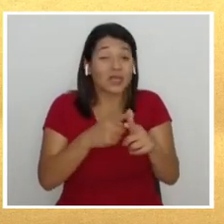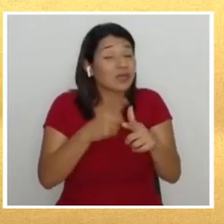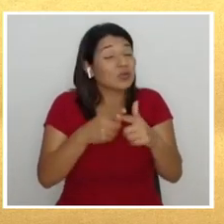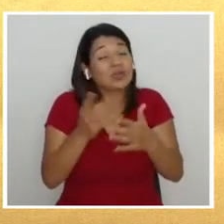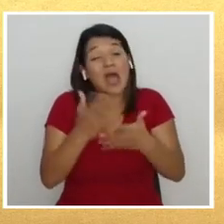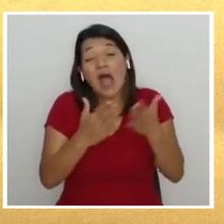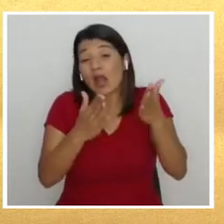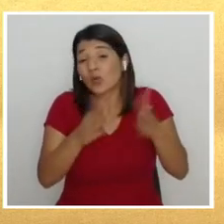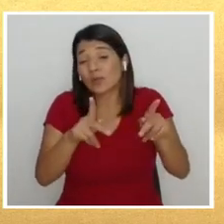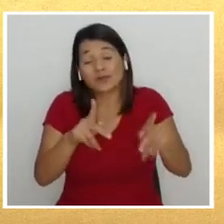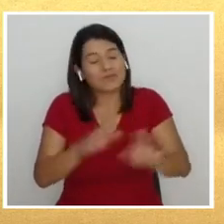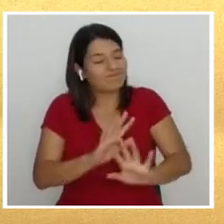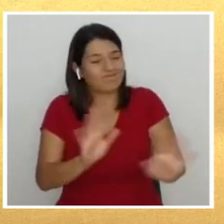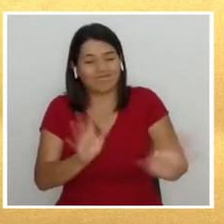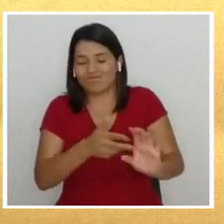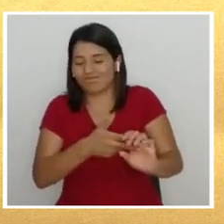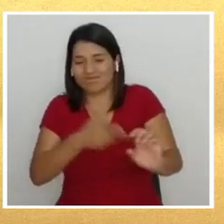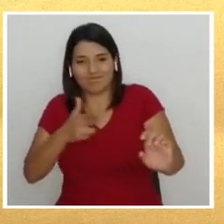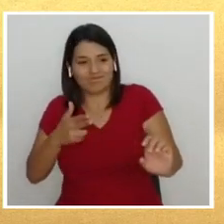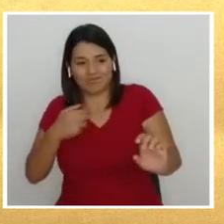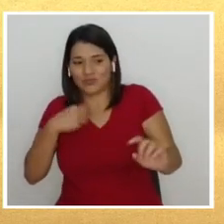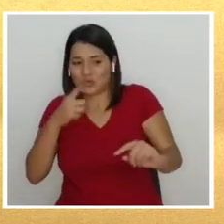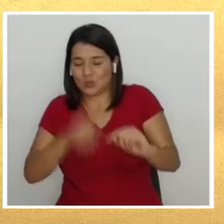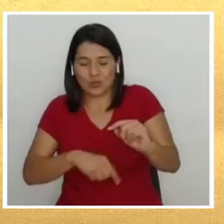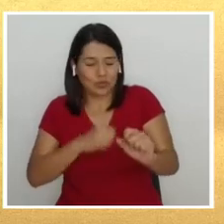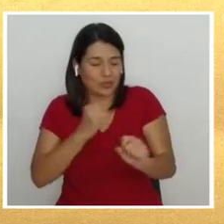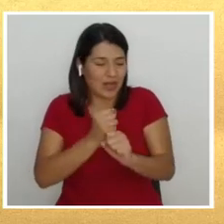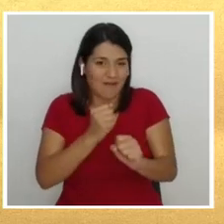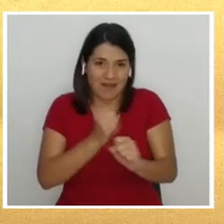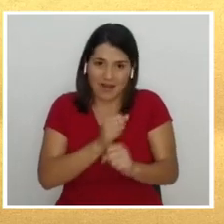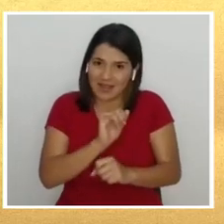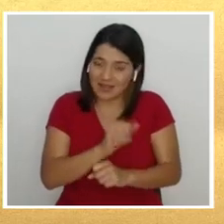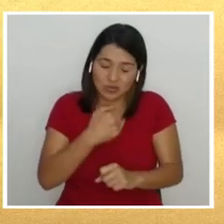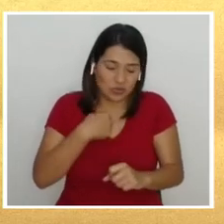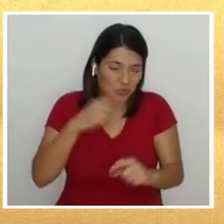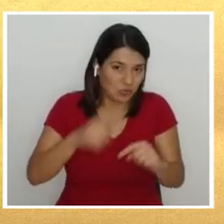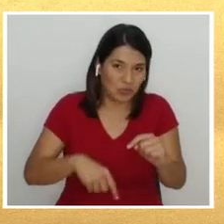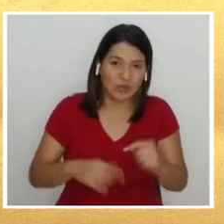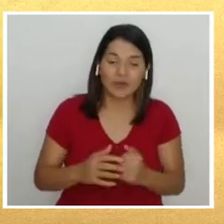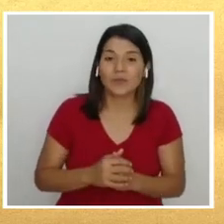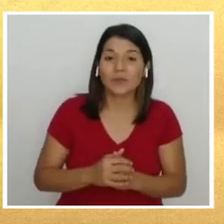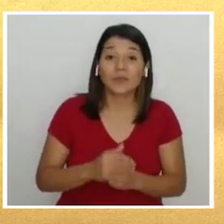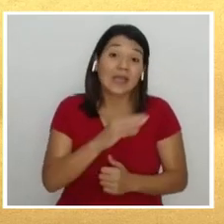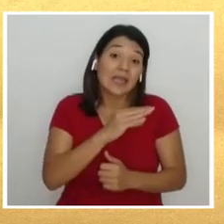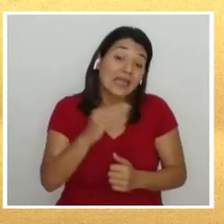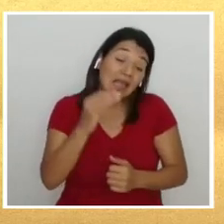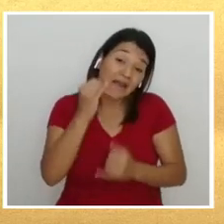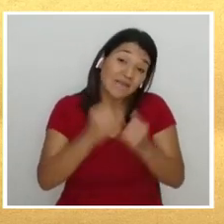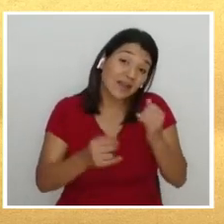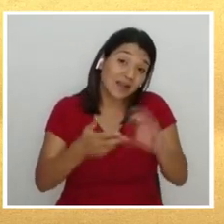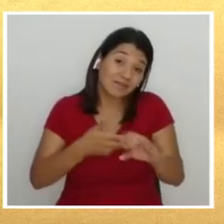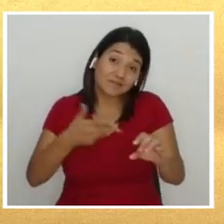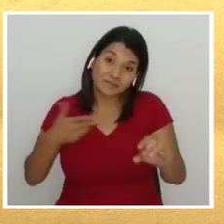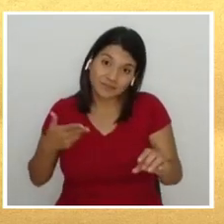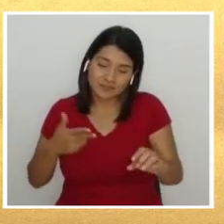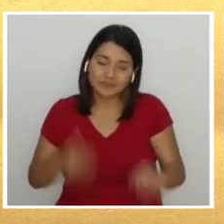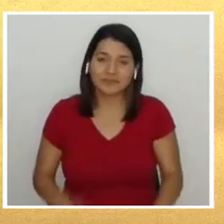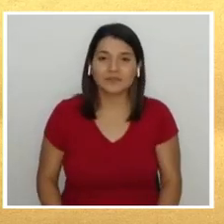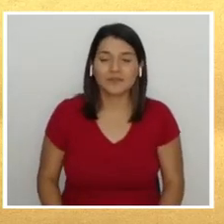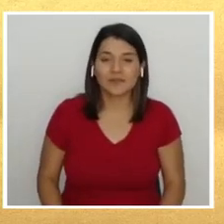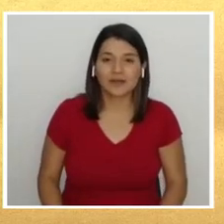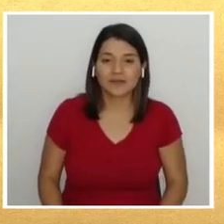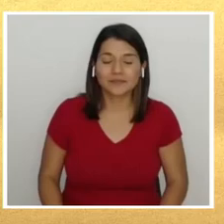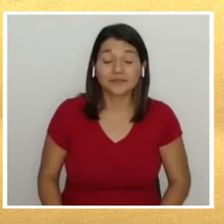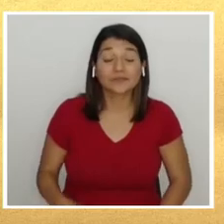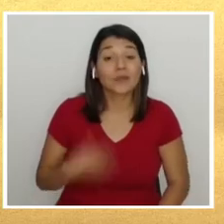mí, definitivamente yo no puedo con esto, y terminan retirándose. Cuando